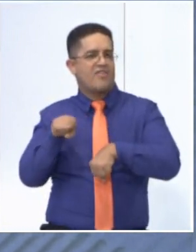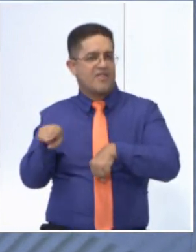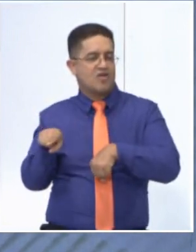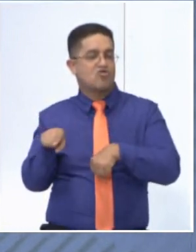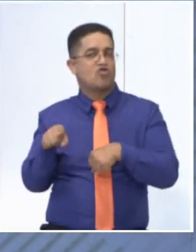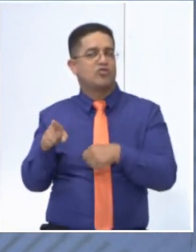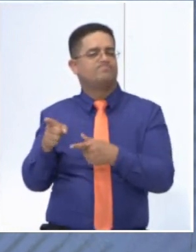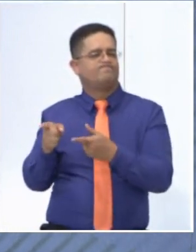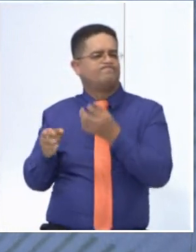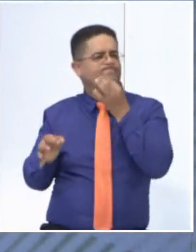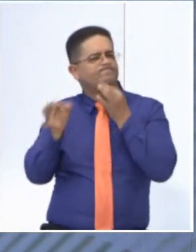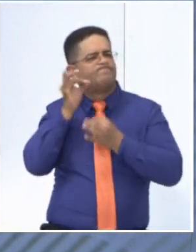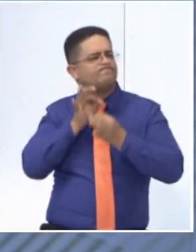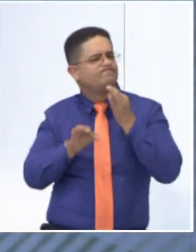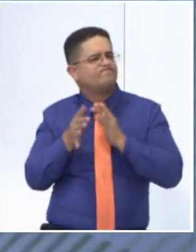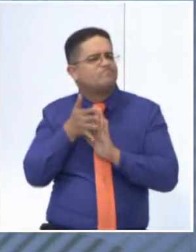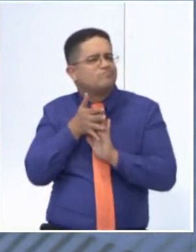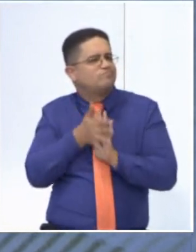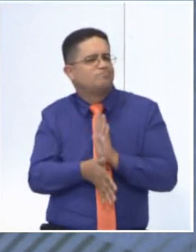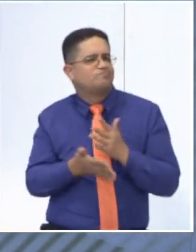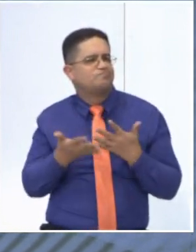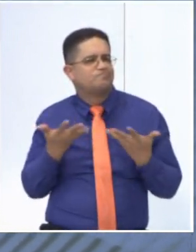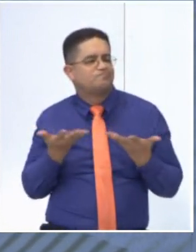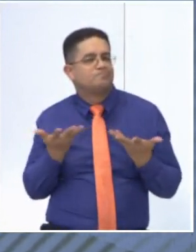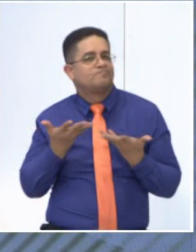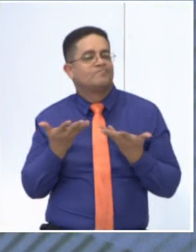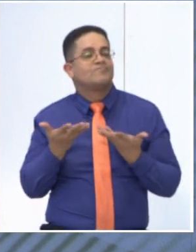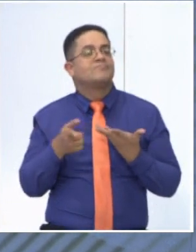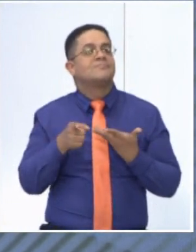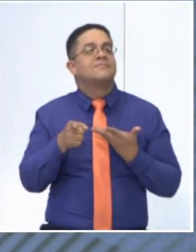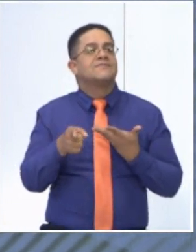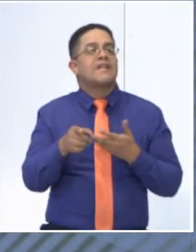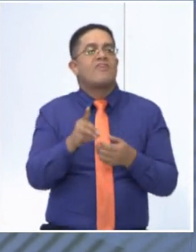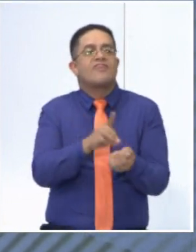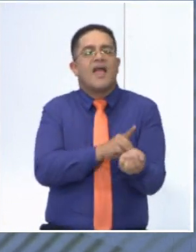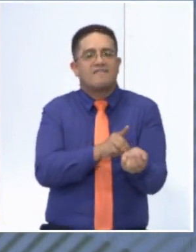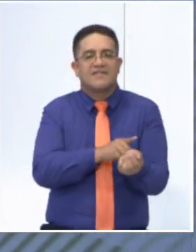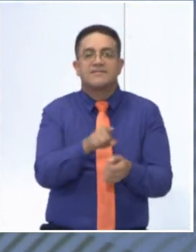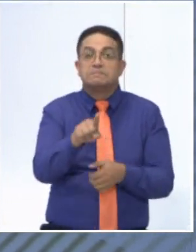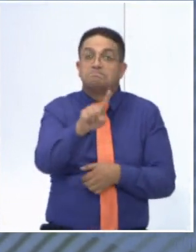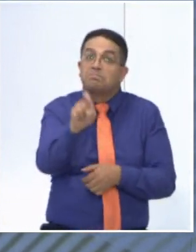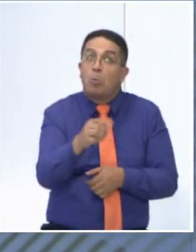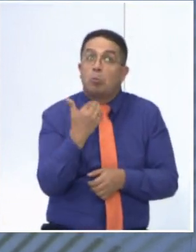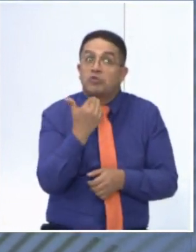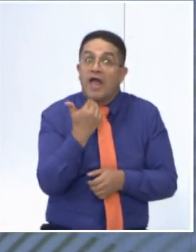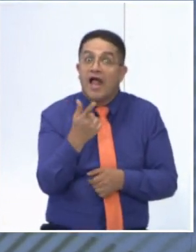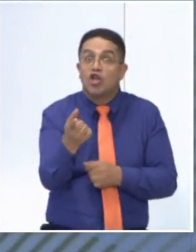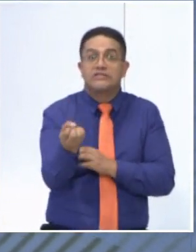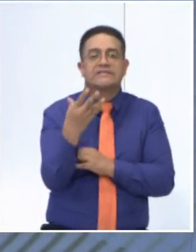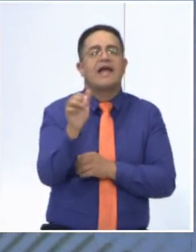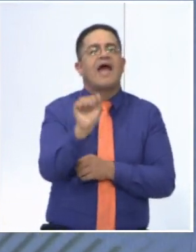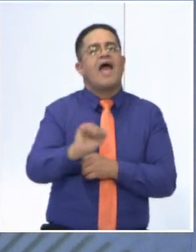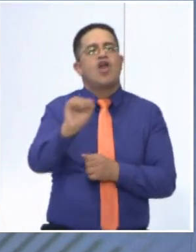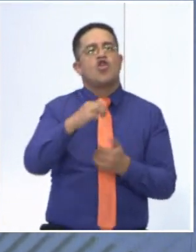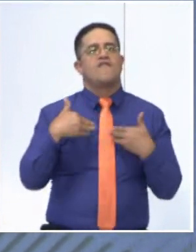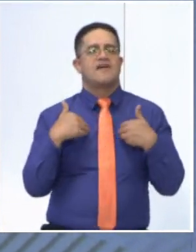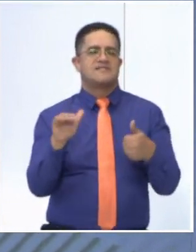que nos estará explicando, endocrinólogo, para hablar sobre lo que es la diabetes. Preguntas, comentarios a redes sociales,